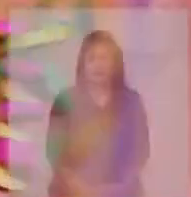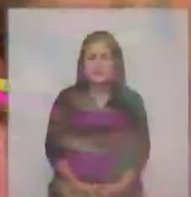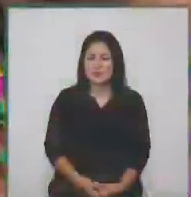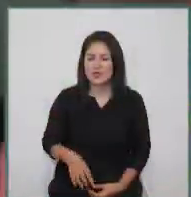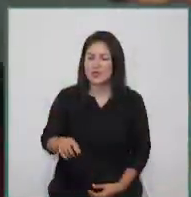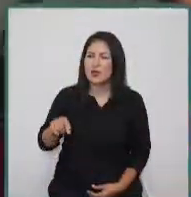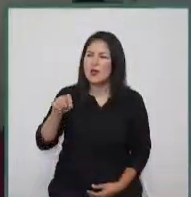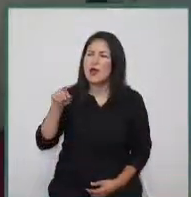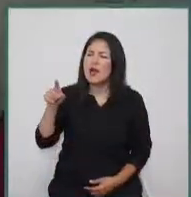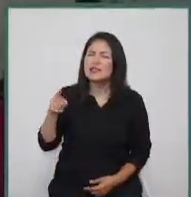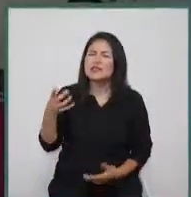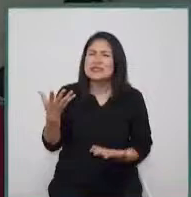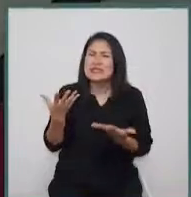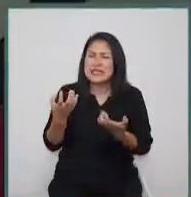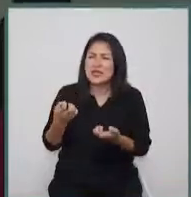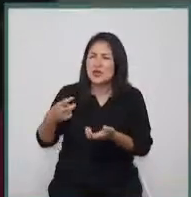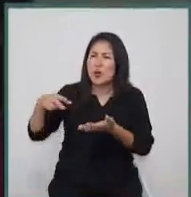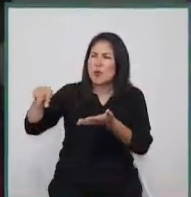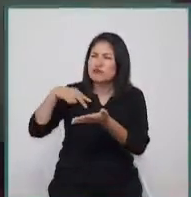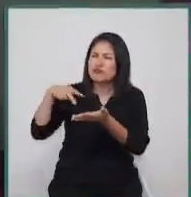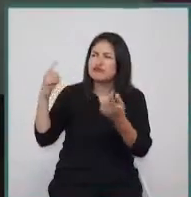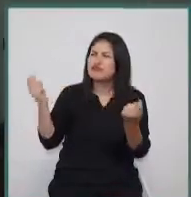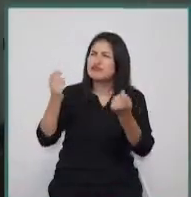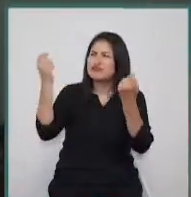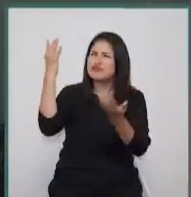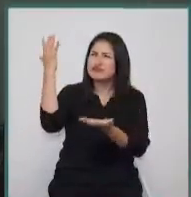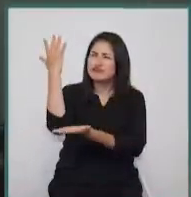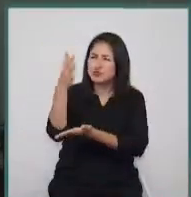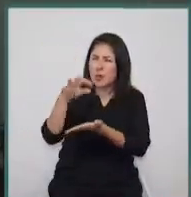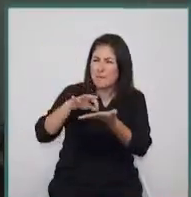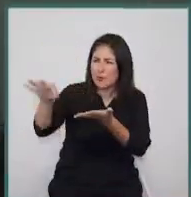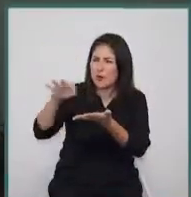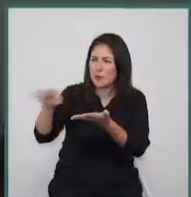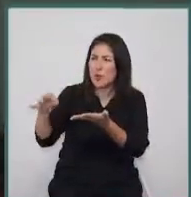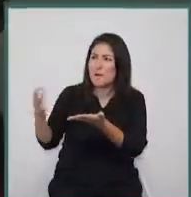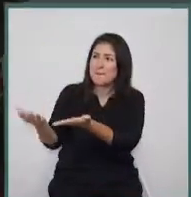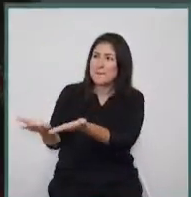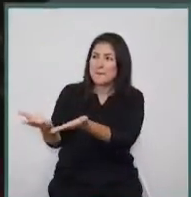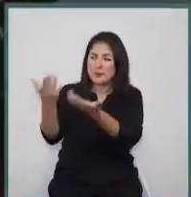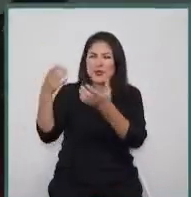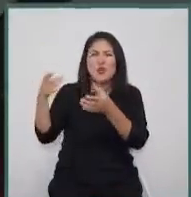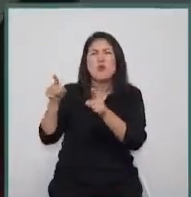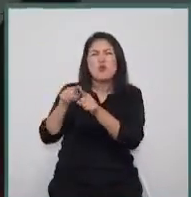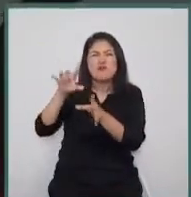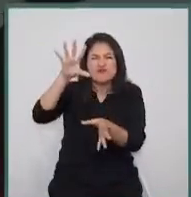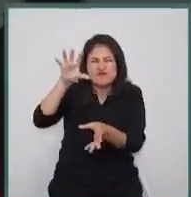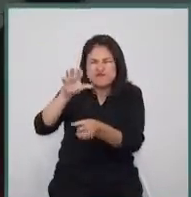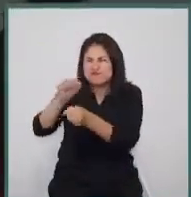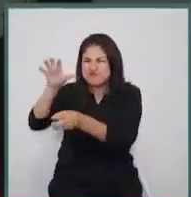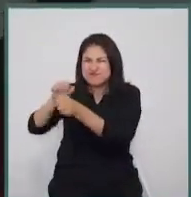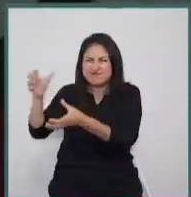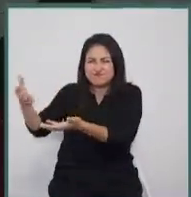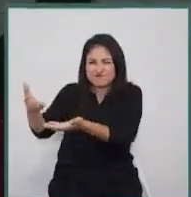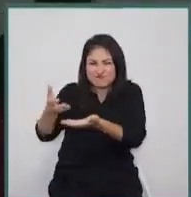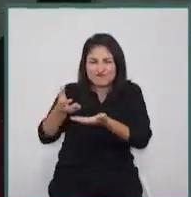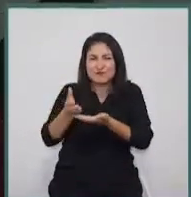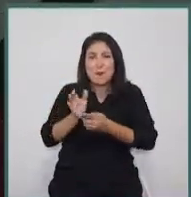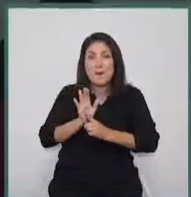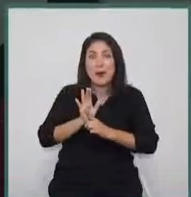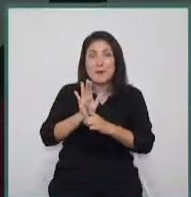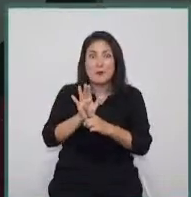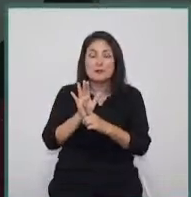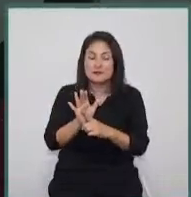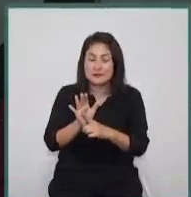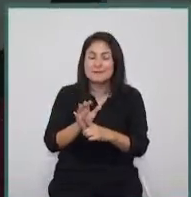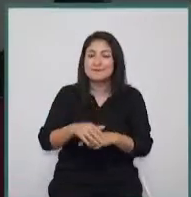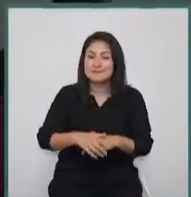Quiere dar a conocer un poco de las vivencias que se tienen en los carnavales, en los pueblos. Claro, traído es un extracto de pronto de alguno